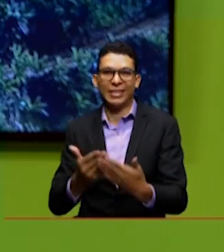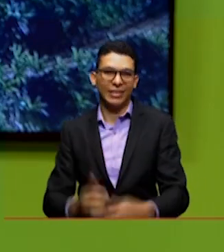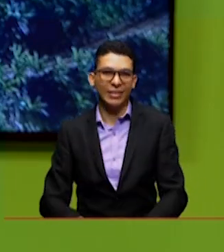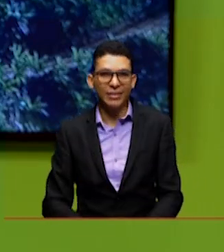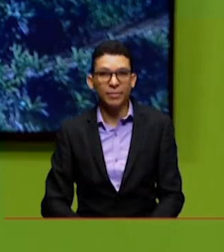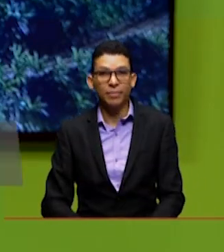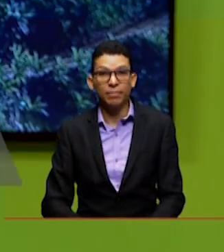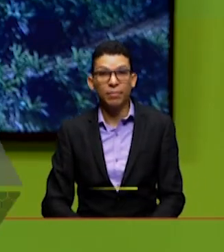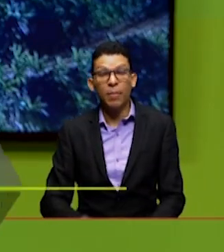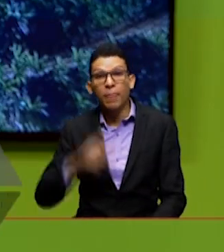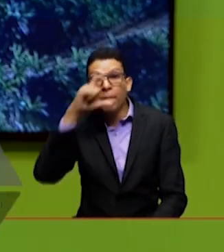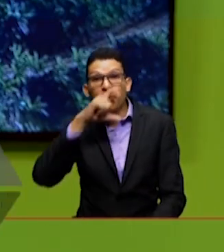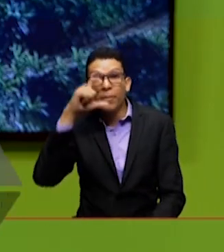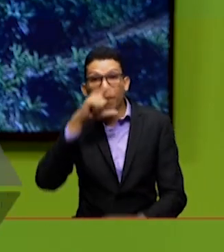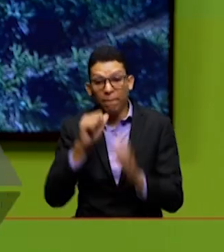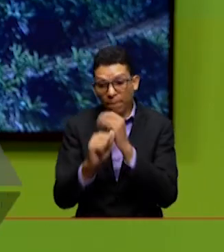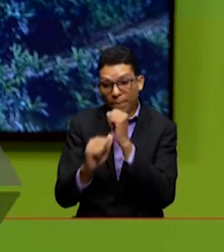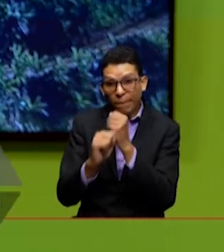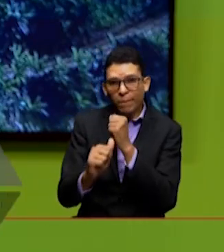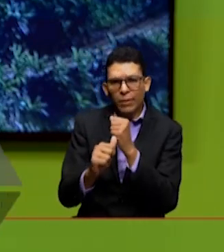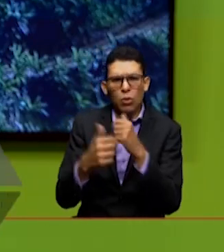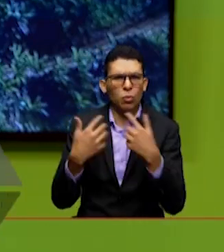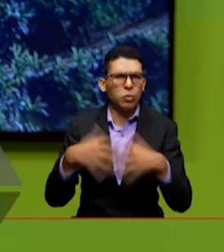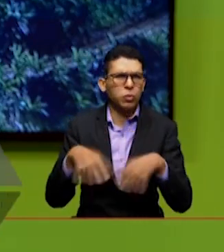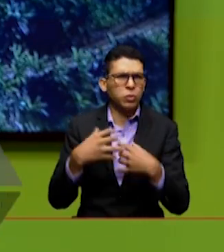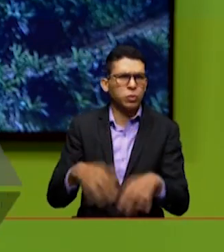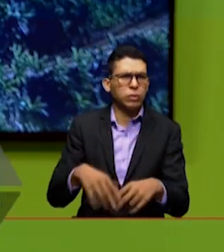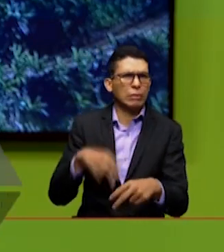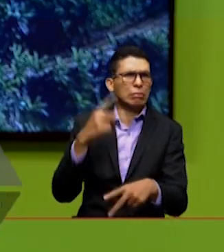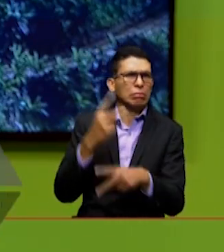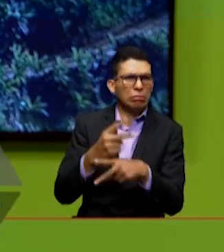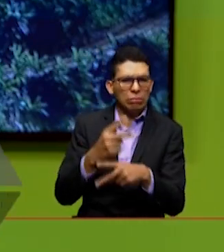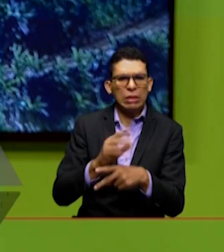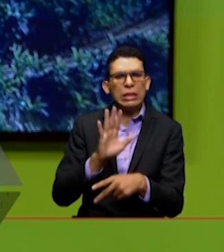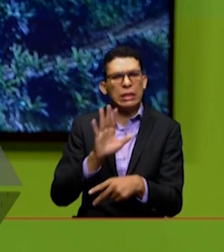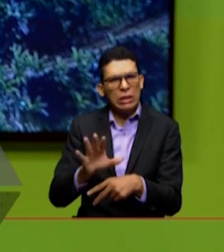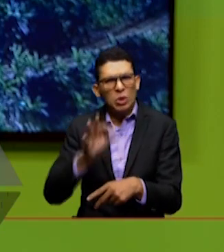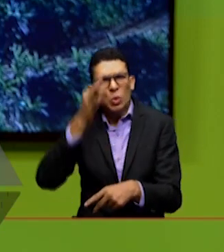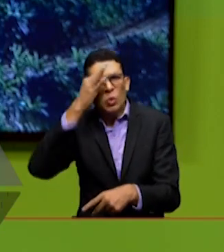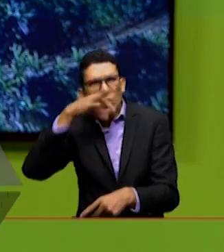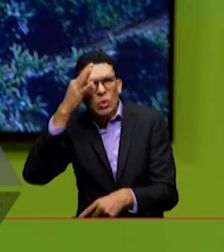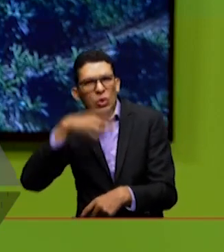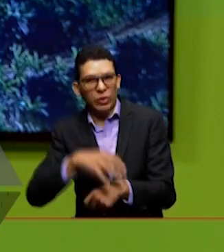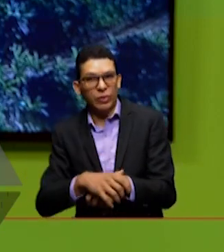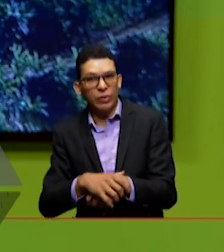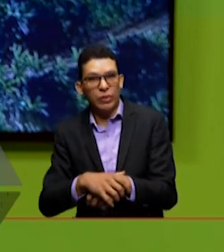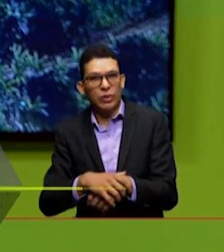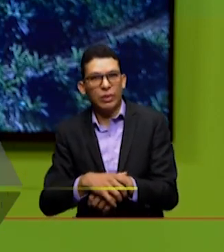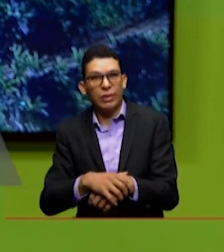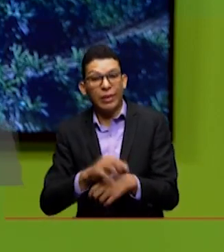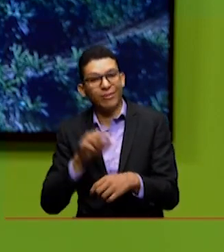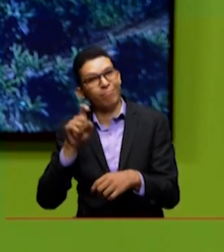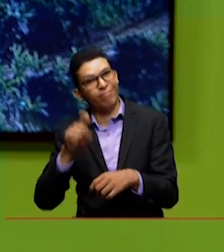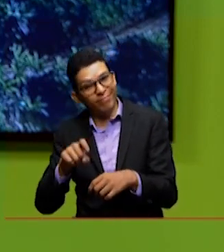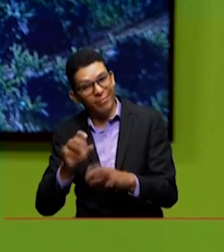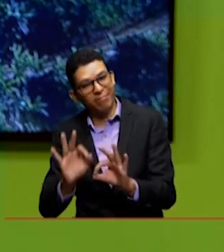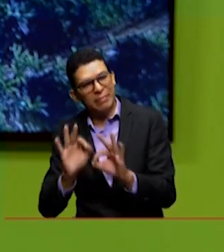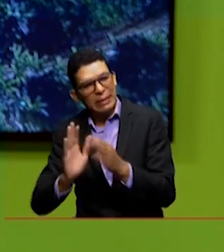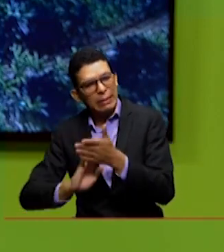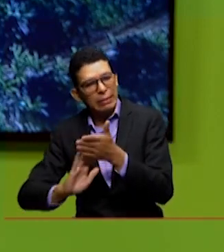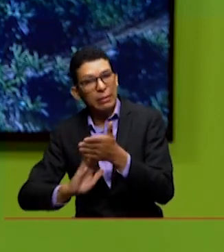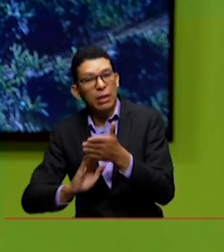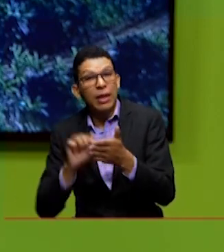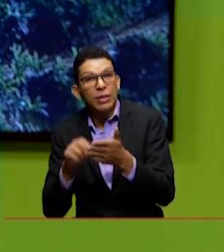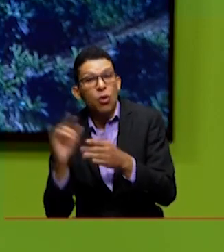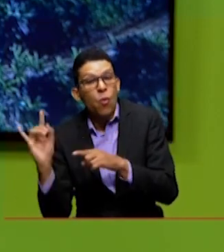El estiércol de los cerdos es uno de los factores más contaminantes de la cría de estos animales cuando estos residuos se disponen mal. Pero, ¿qué tal si